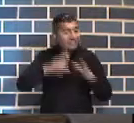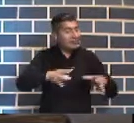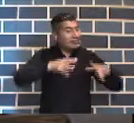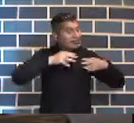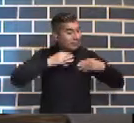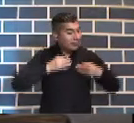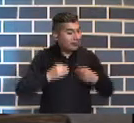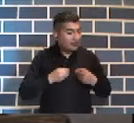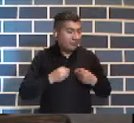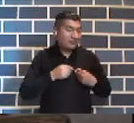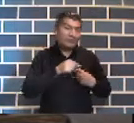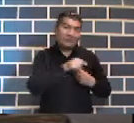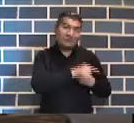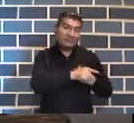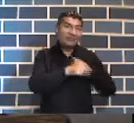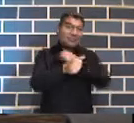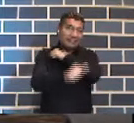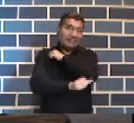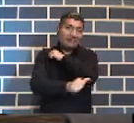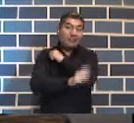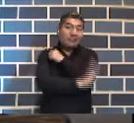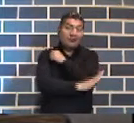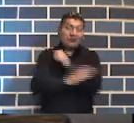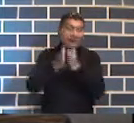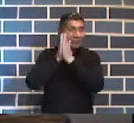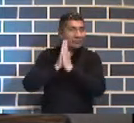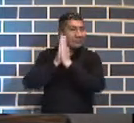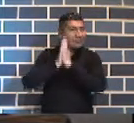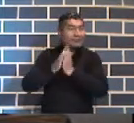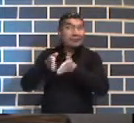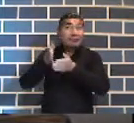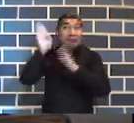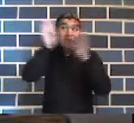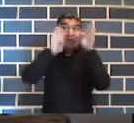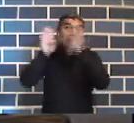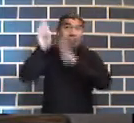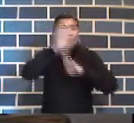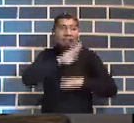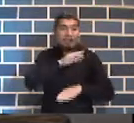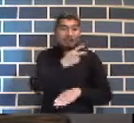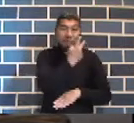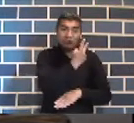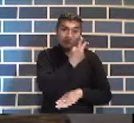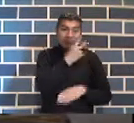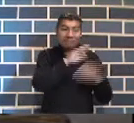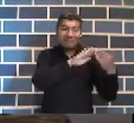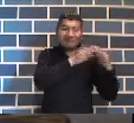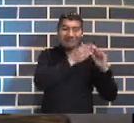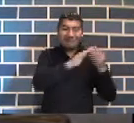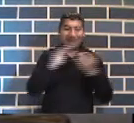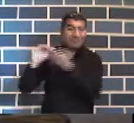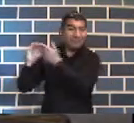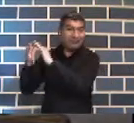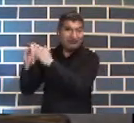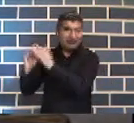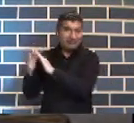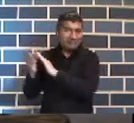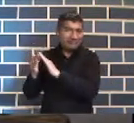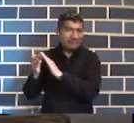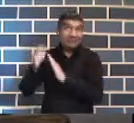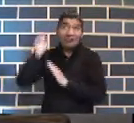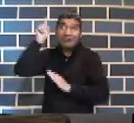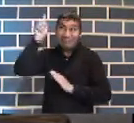postura misericordiosa de abraham que se preocupa de los habitantes de las dos ciudades y está dispuesto a